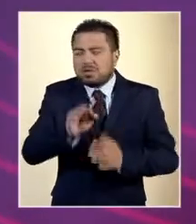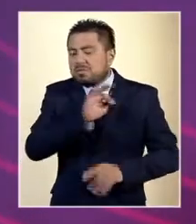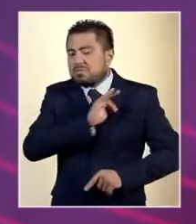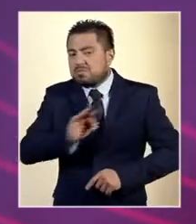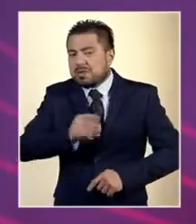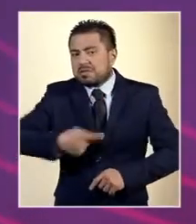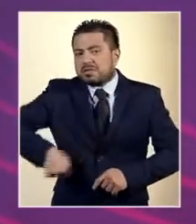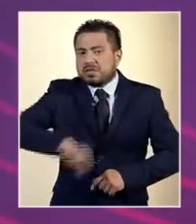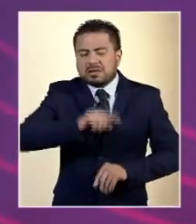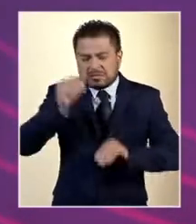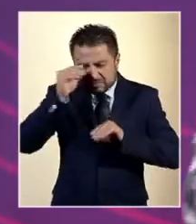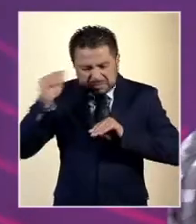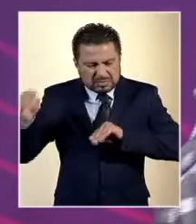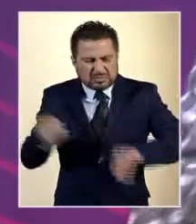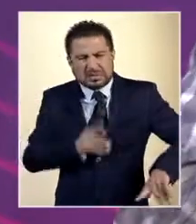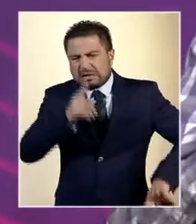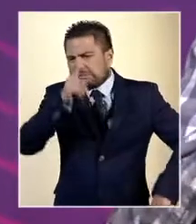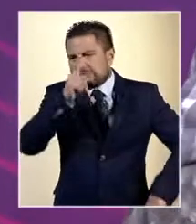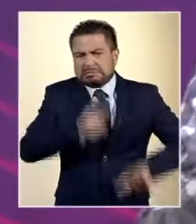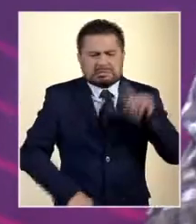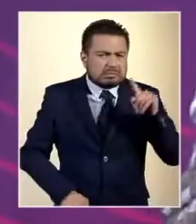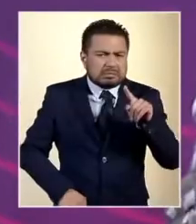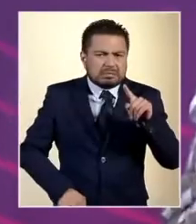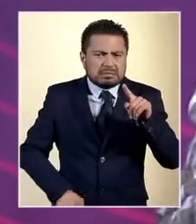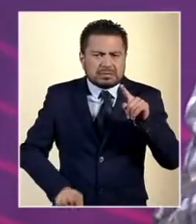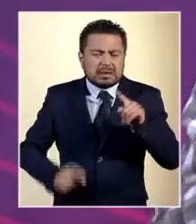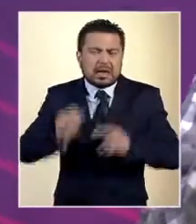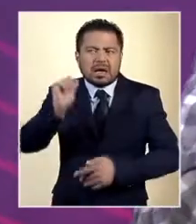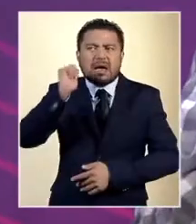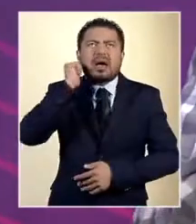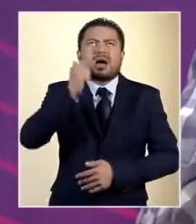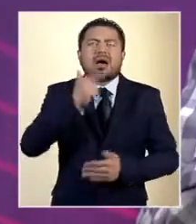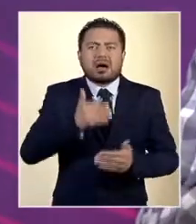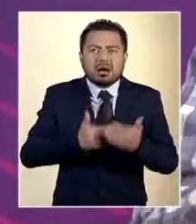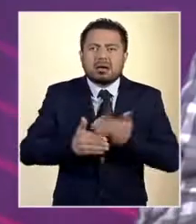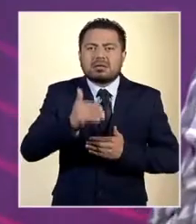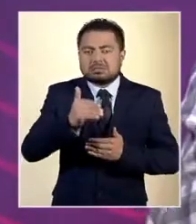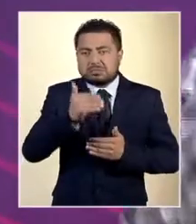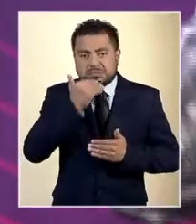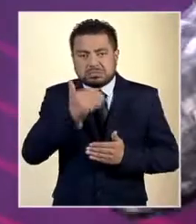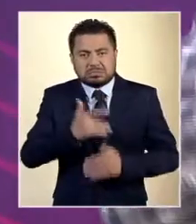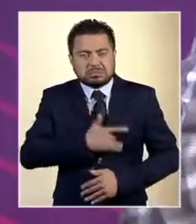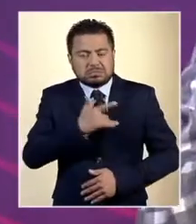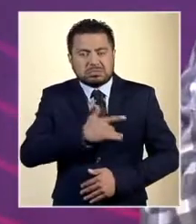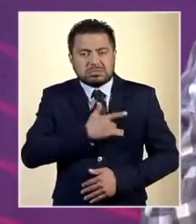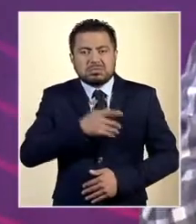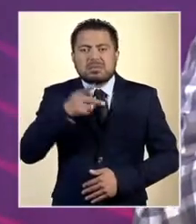pueden dejar, pues en algún momento va a estar muy bien, pero